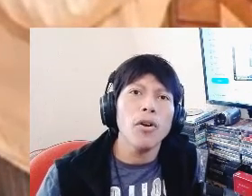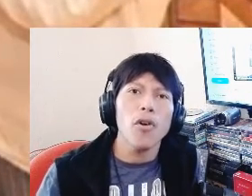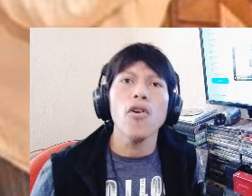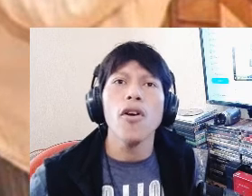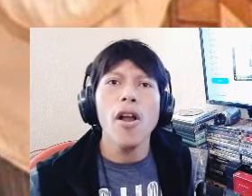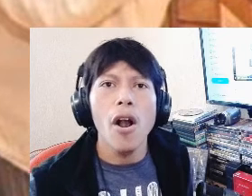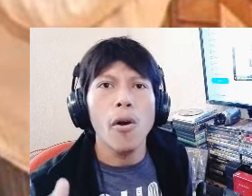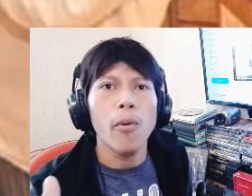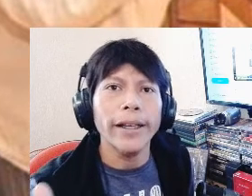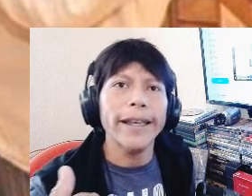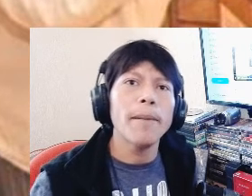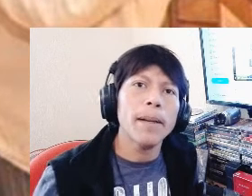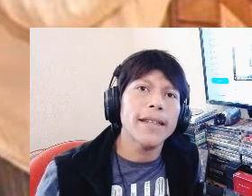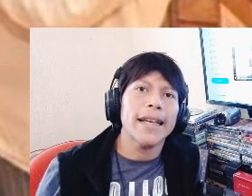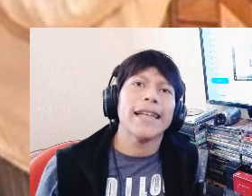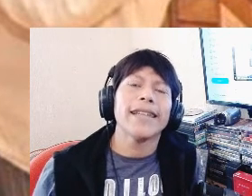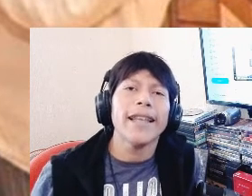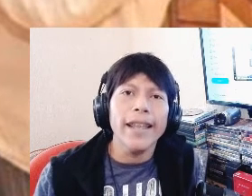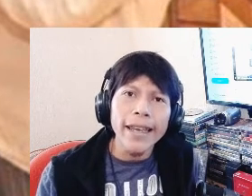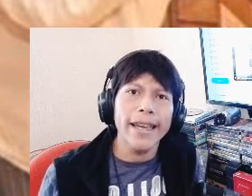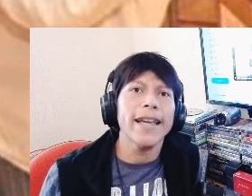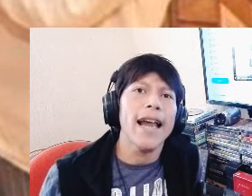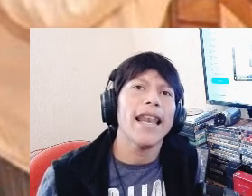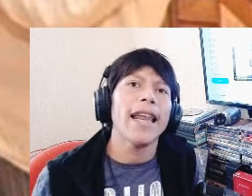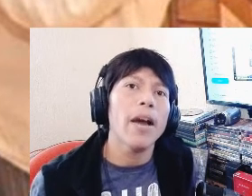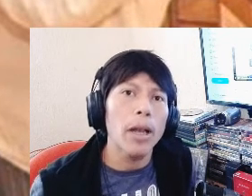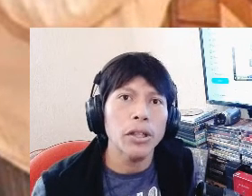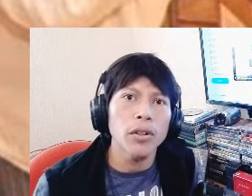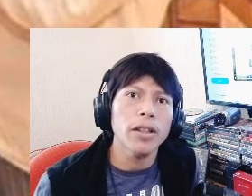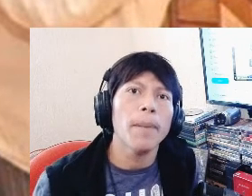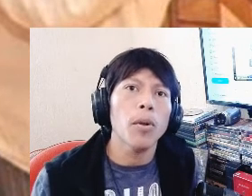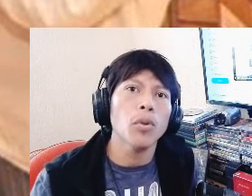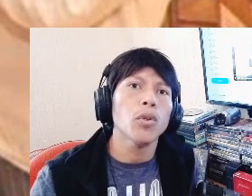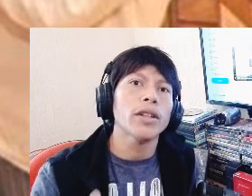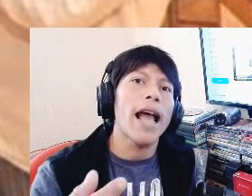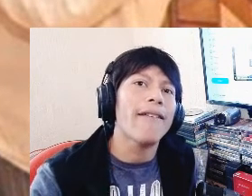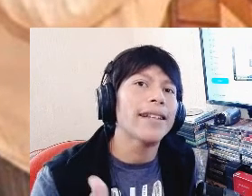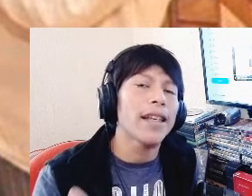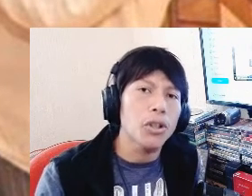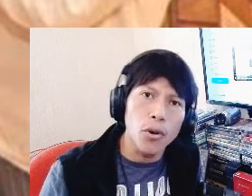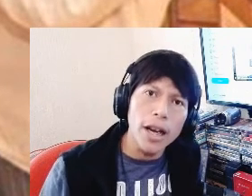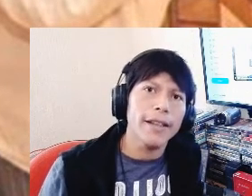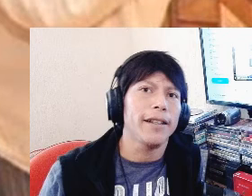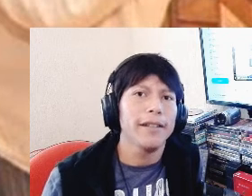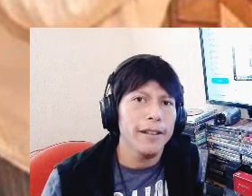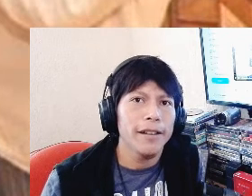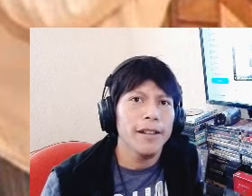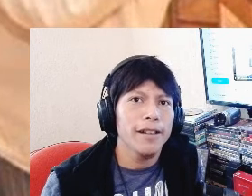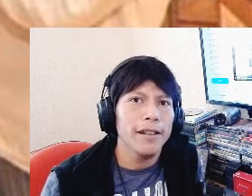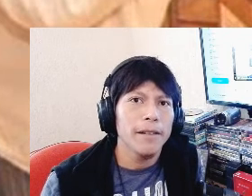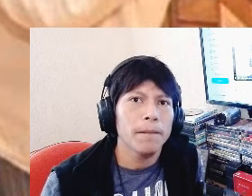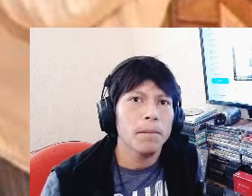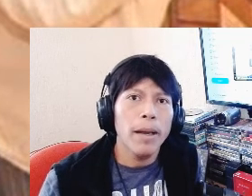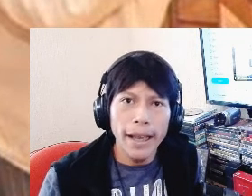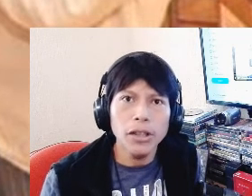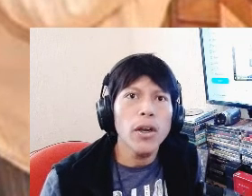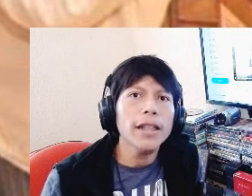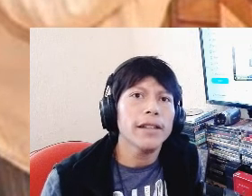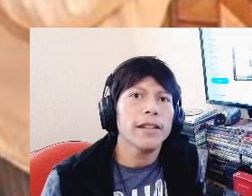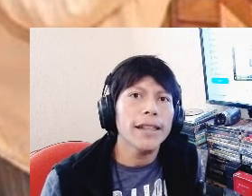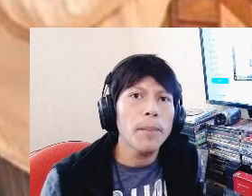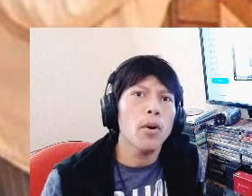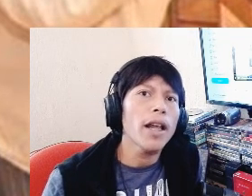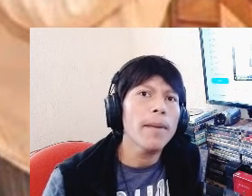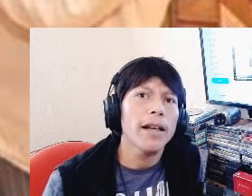de AMLO o cualquier empresa que se dedique a la elaboración de productos a base de chocolate. Para eso